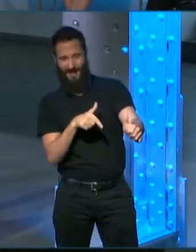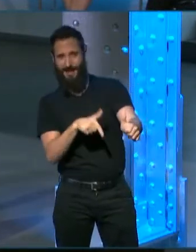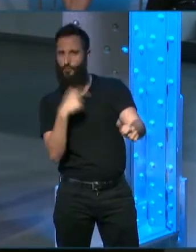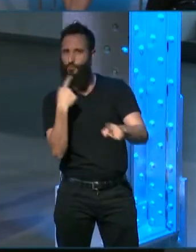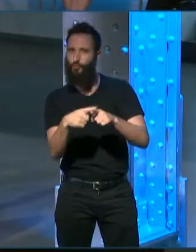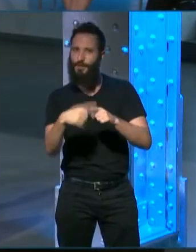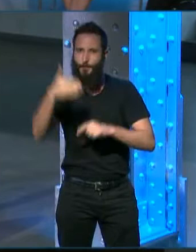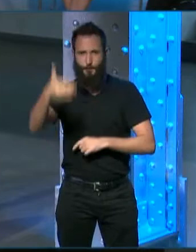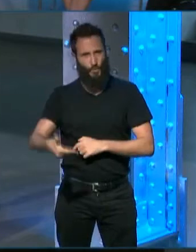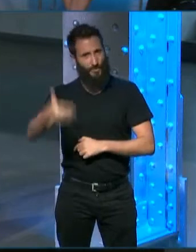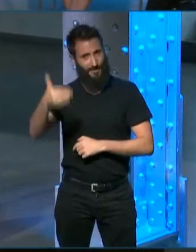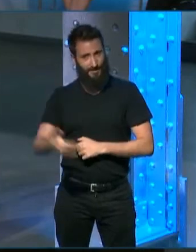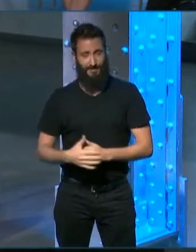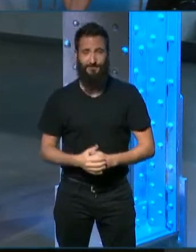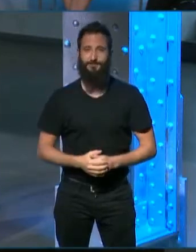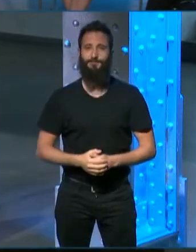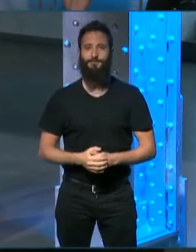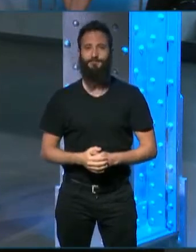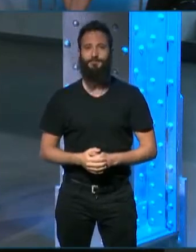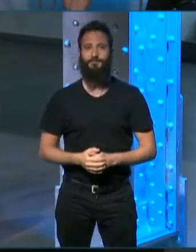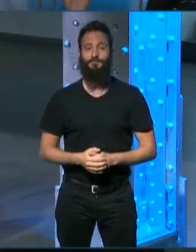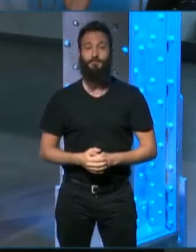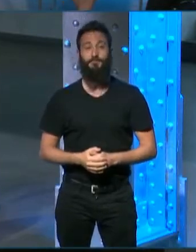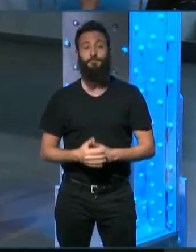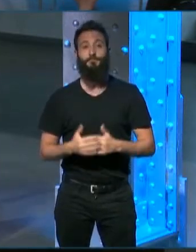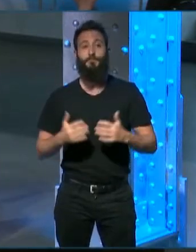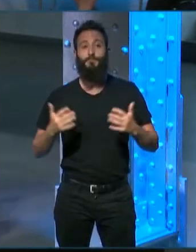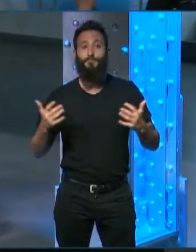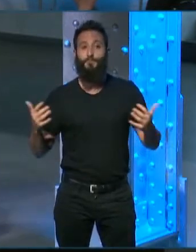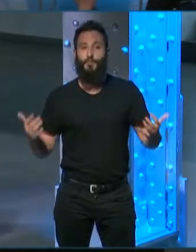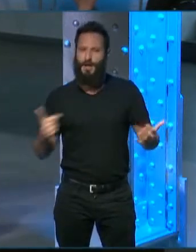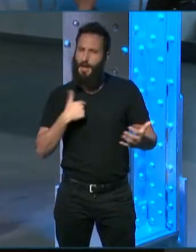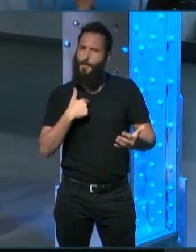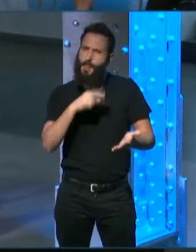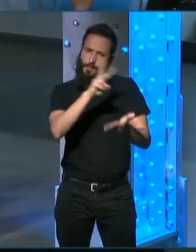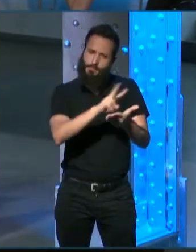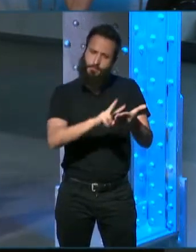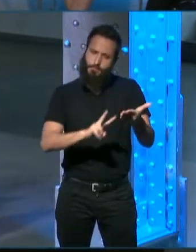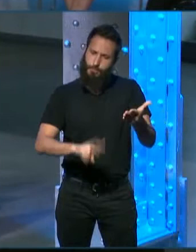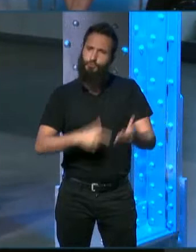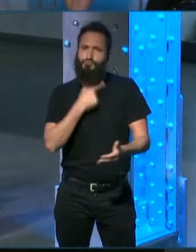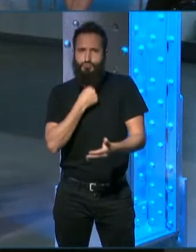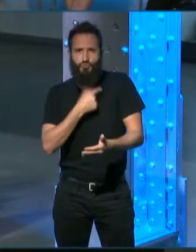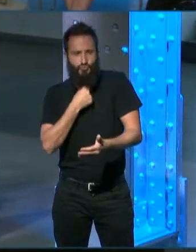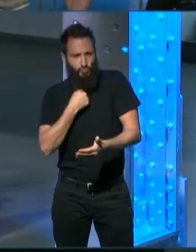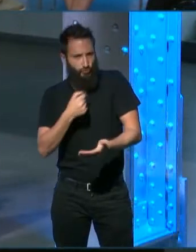evidentemente. Gracias. Pues a mí me gusta leer y eso es lo que me